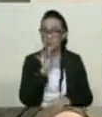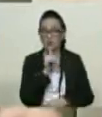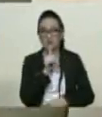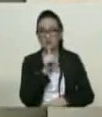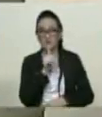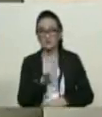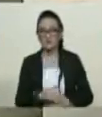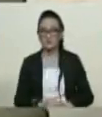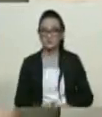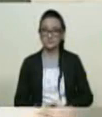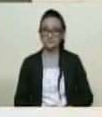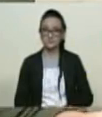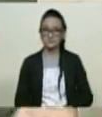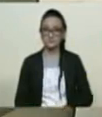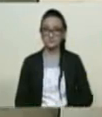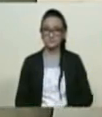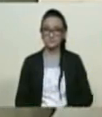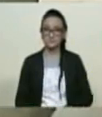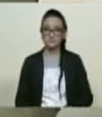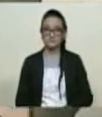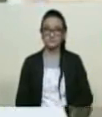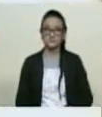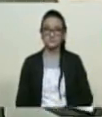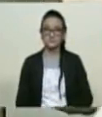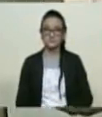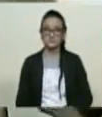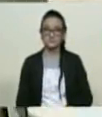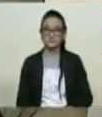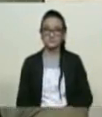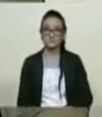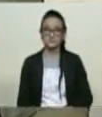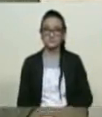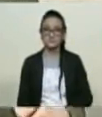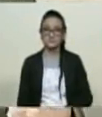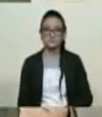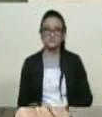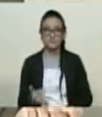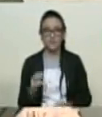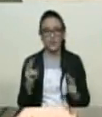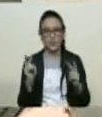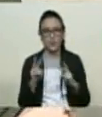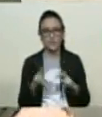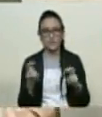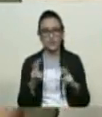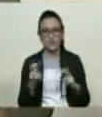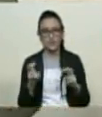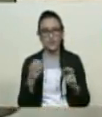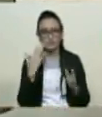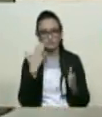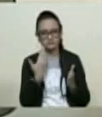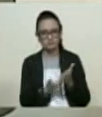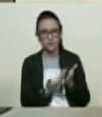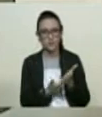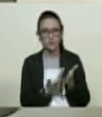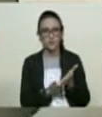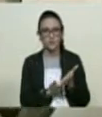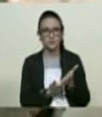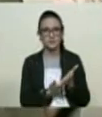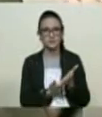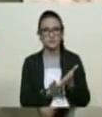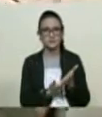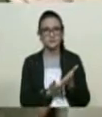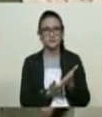tal como están allí. Por supuesto, también está la auditoría de verificación ciudadana, que es la que hace